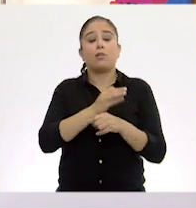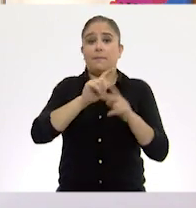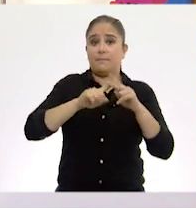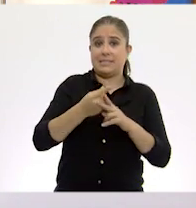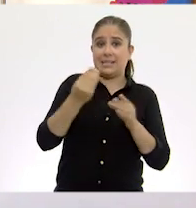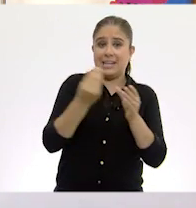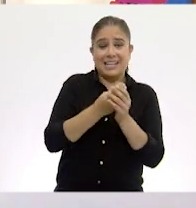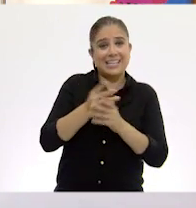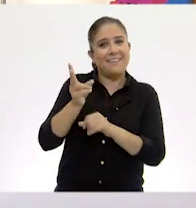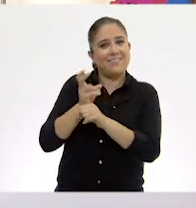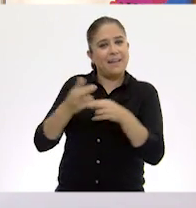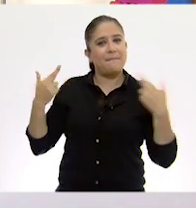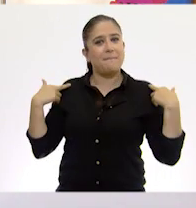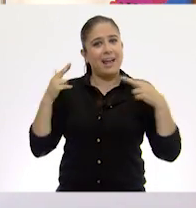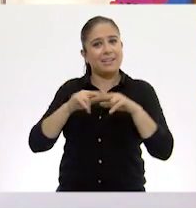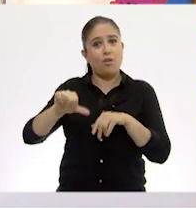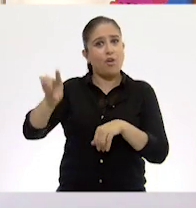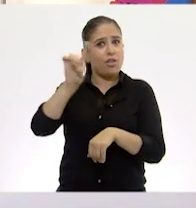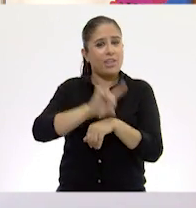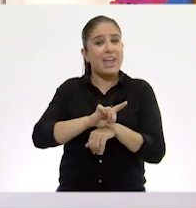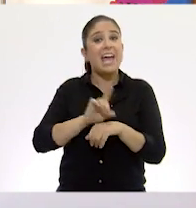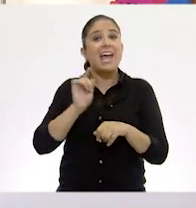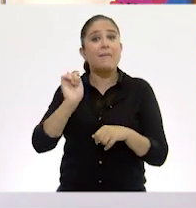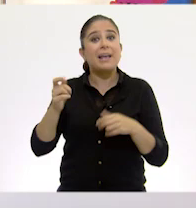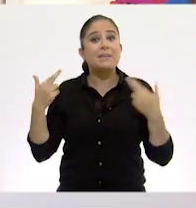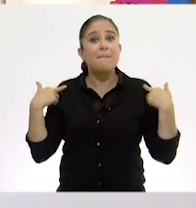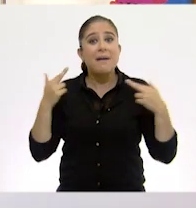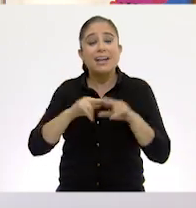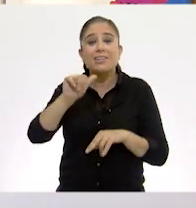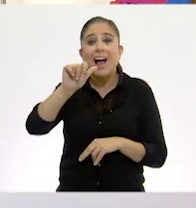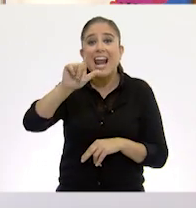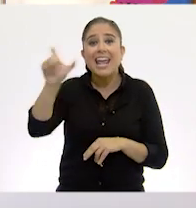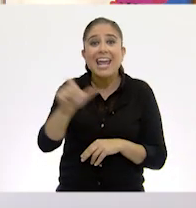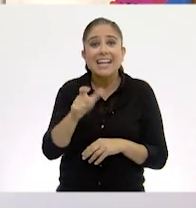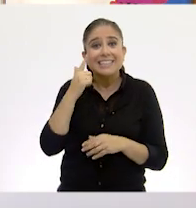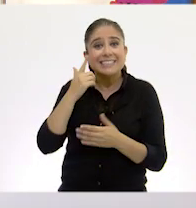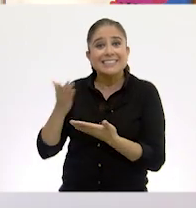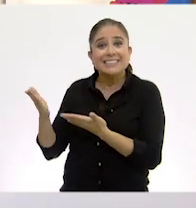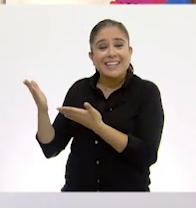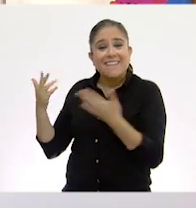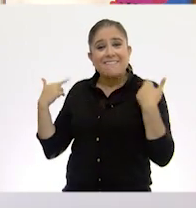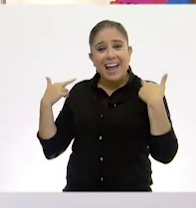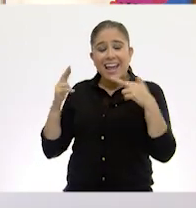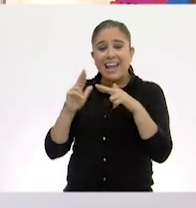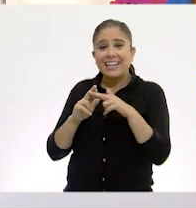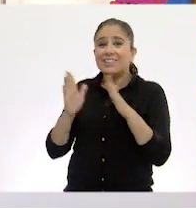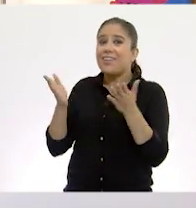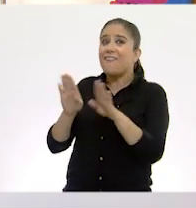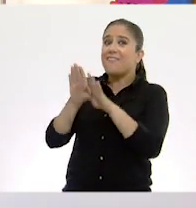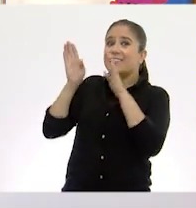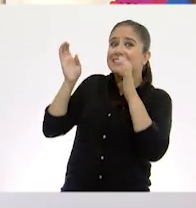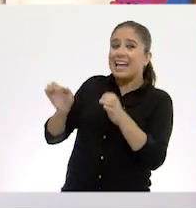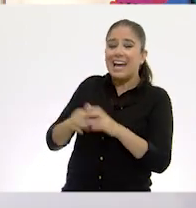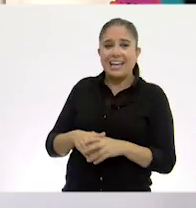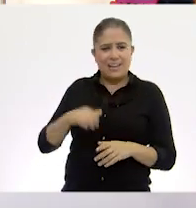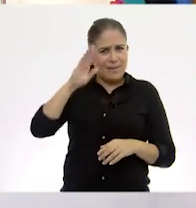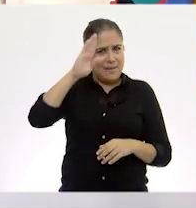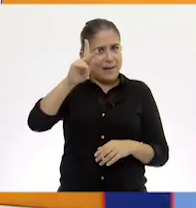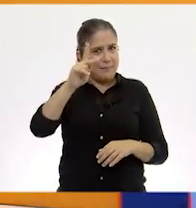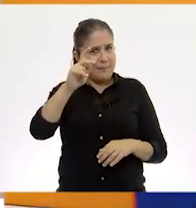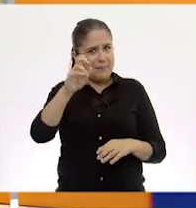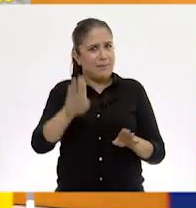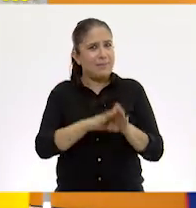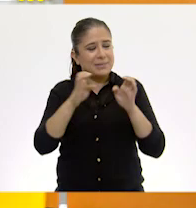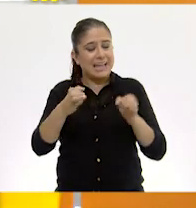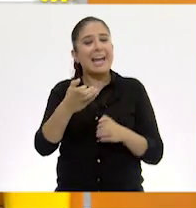¿por qué le invitamos al maestro del día de hoy? ¡Al profesor Alex! ¿Cómo está? Profe Alex, ¿cómo le va? ¿Qué tal, Pepe? Muy bien, te qué